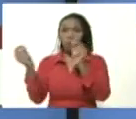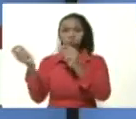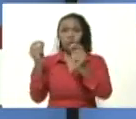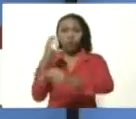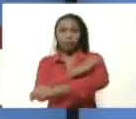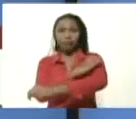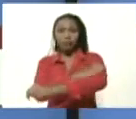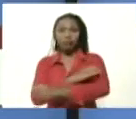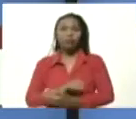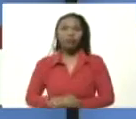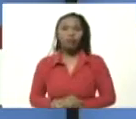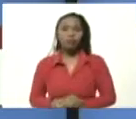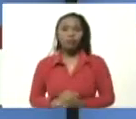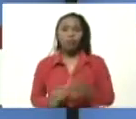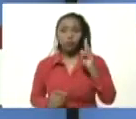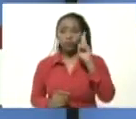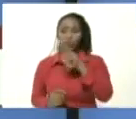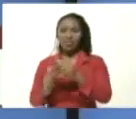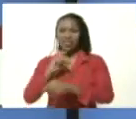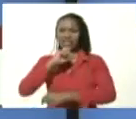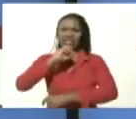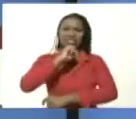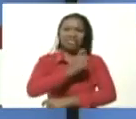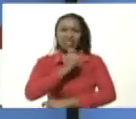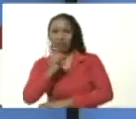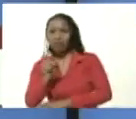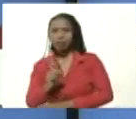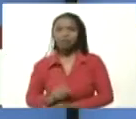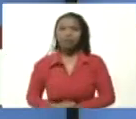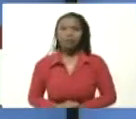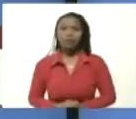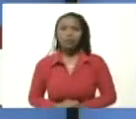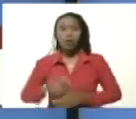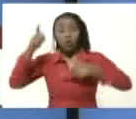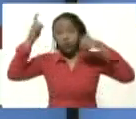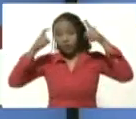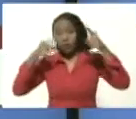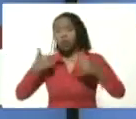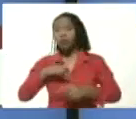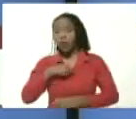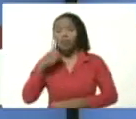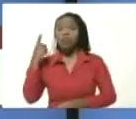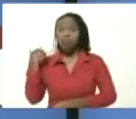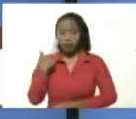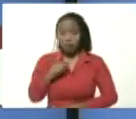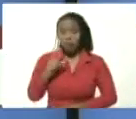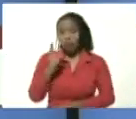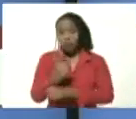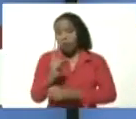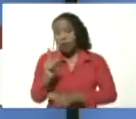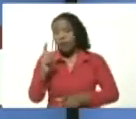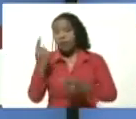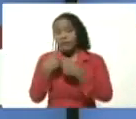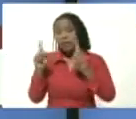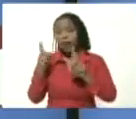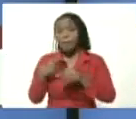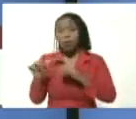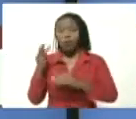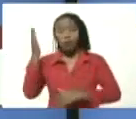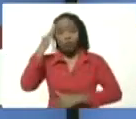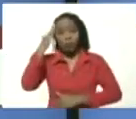opositores y el odio que hay entre ellos. Los chavistas podemos tener diferencias, pero nosotros sabemos quién es el enemigo